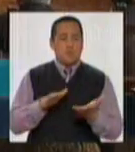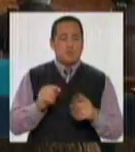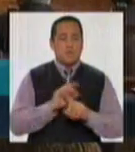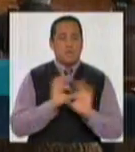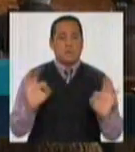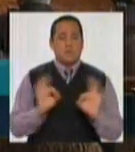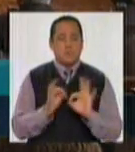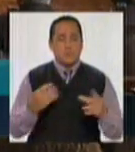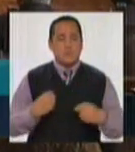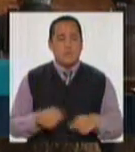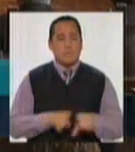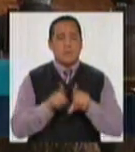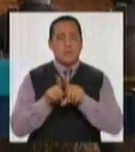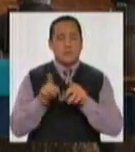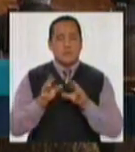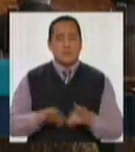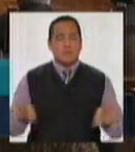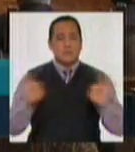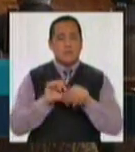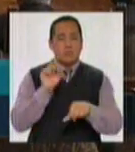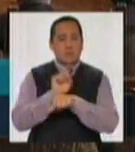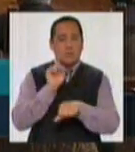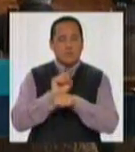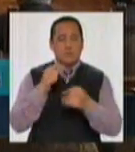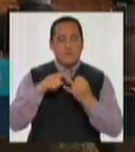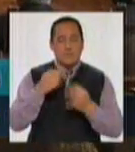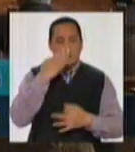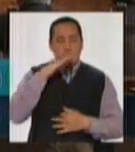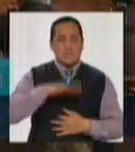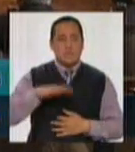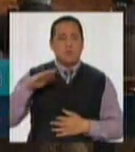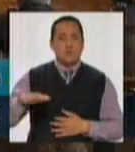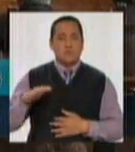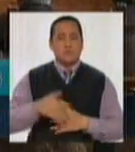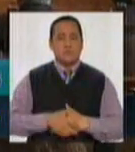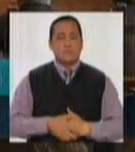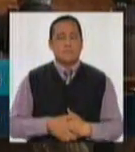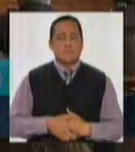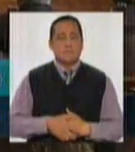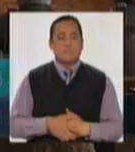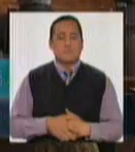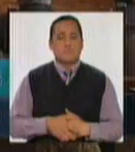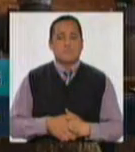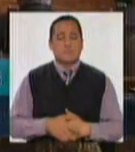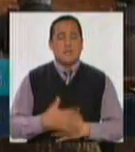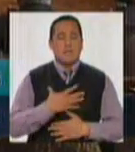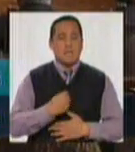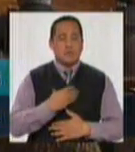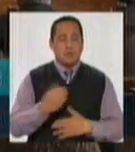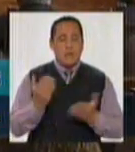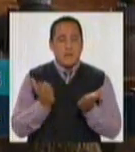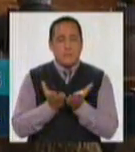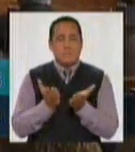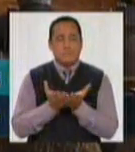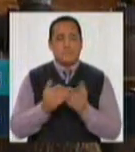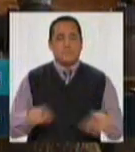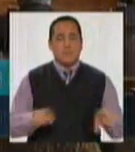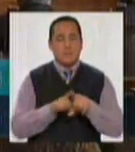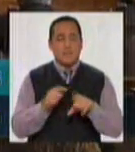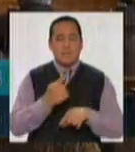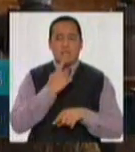infantil, aumentaron el grado de educación de los niños. en edad escolar, que